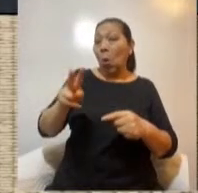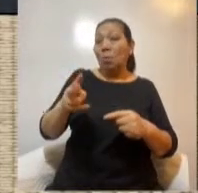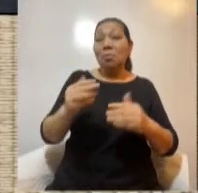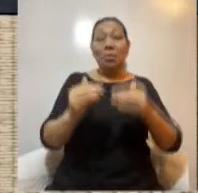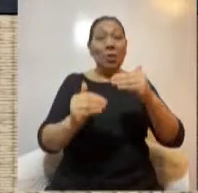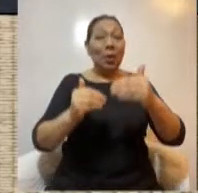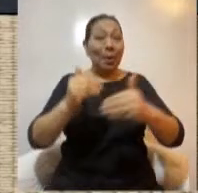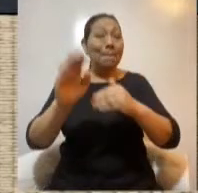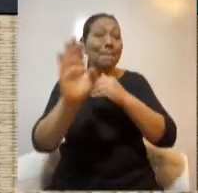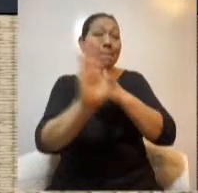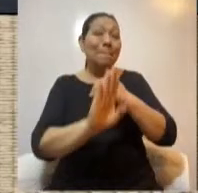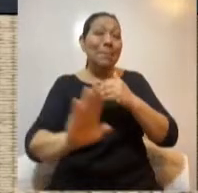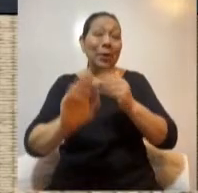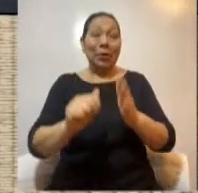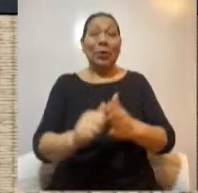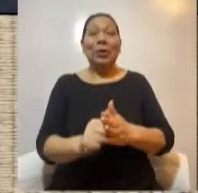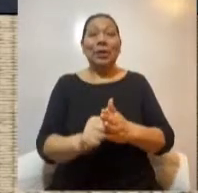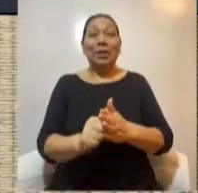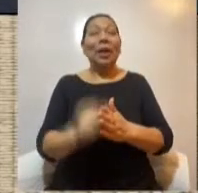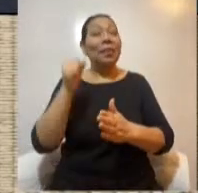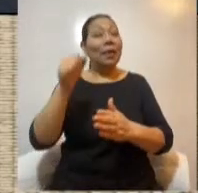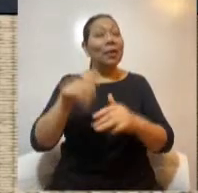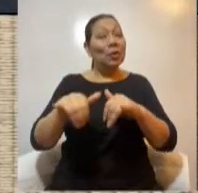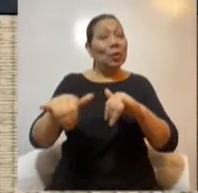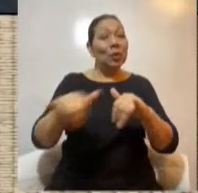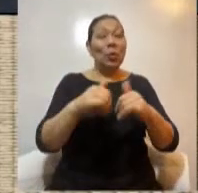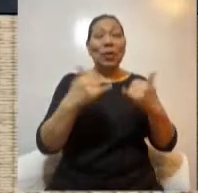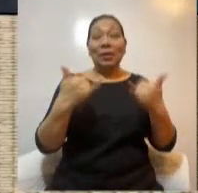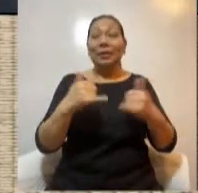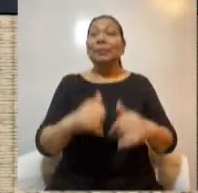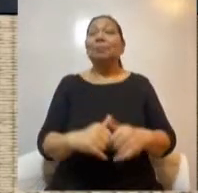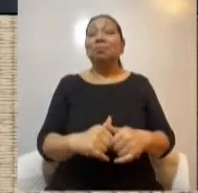aumentar el grado de protección del derecho a